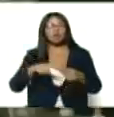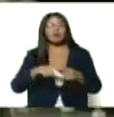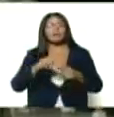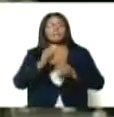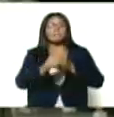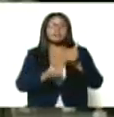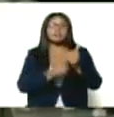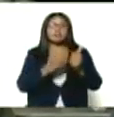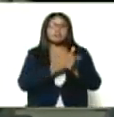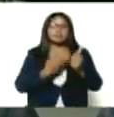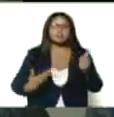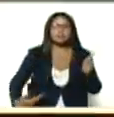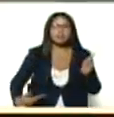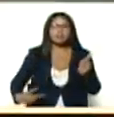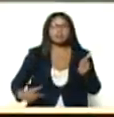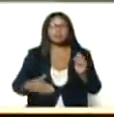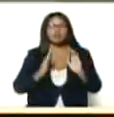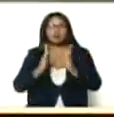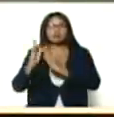de organización.